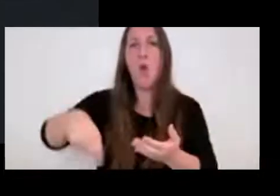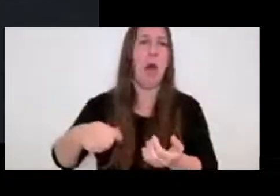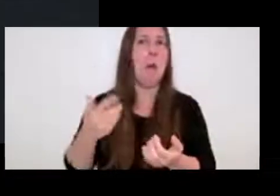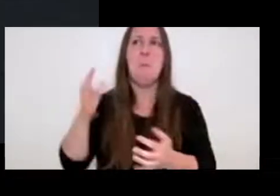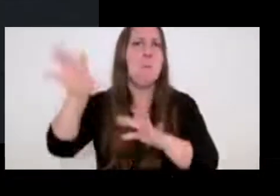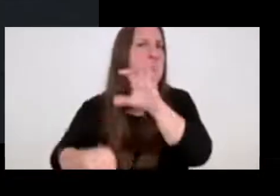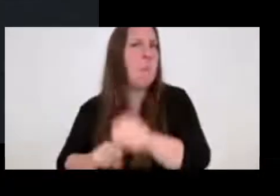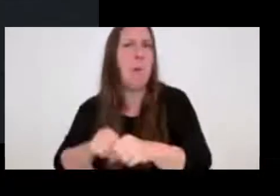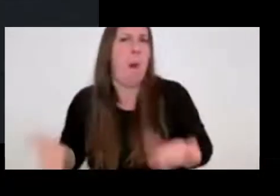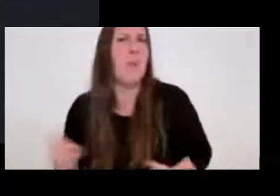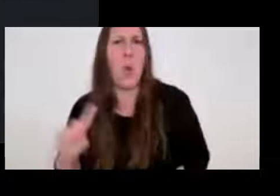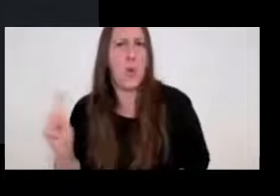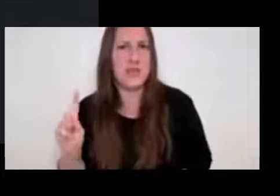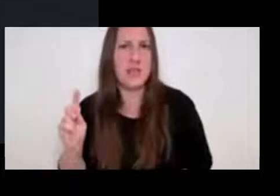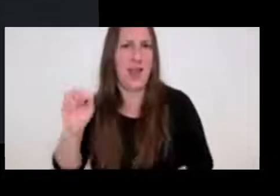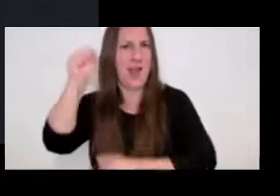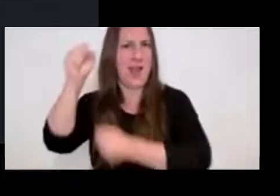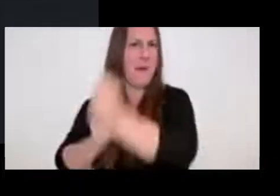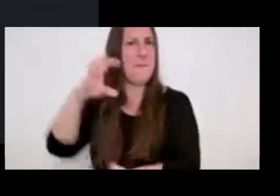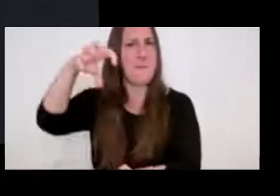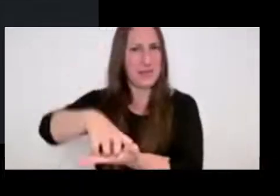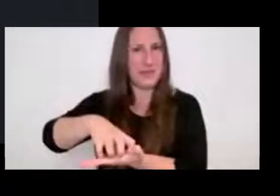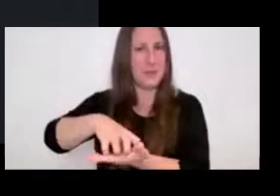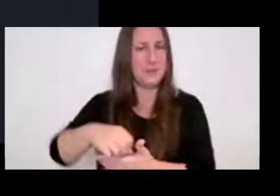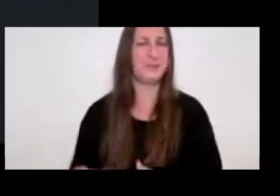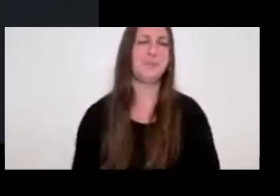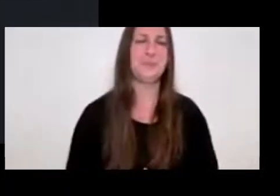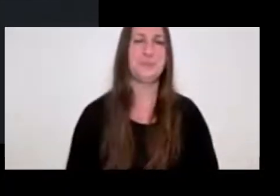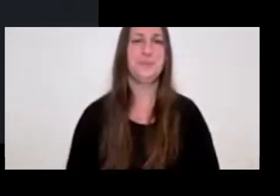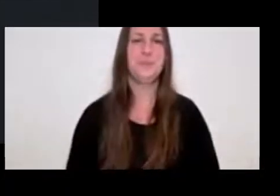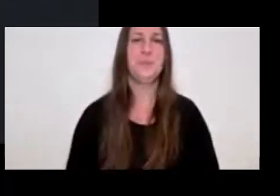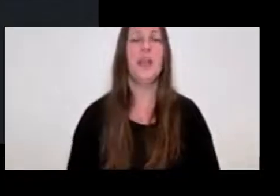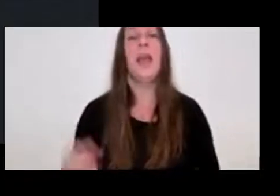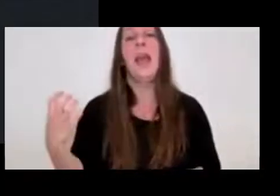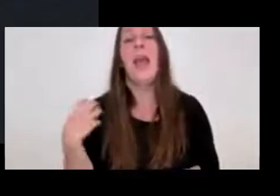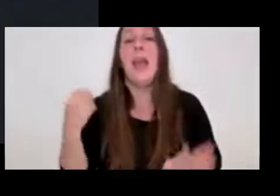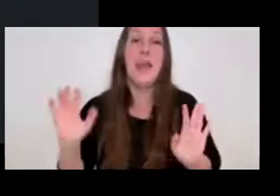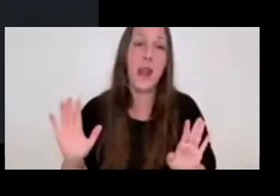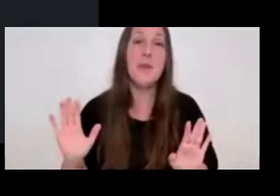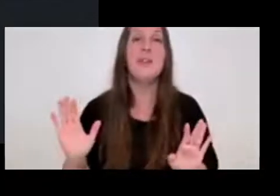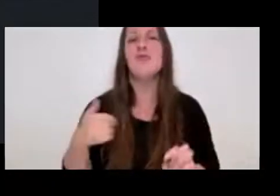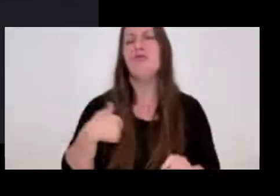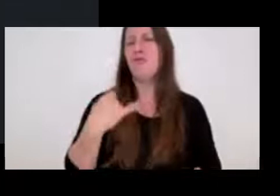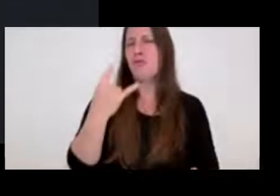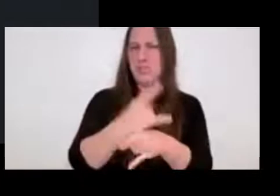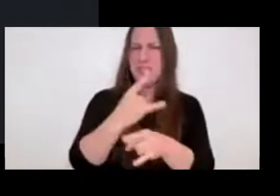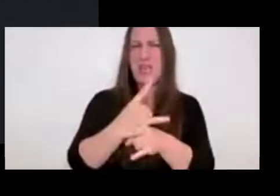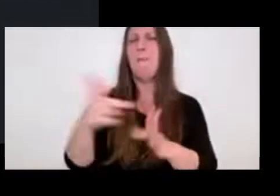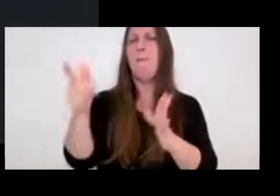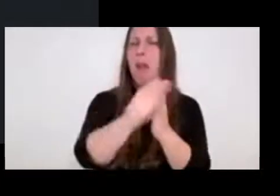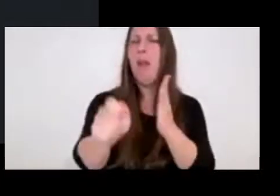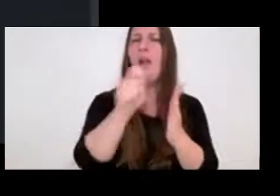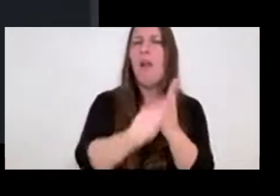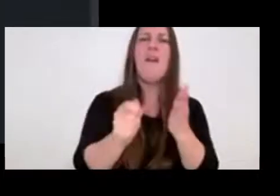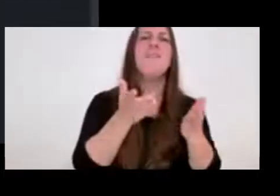actualmente hoy en las normas, en las letras de los impuestos, ¿no es cierto? En general, yo me referí siempre a los